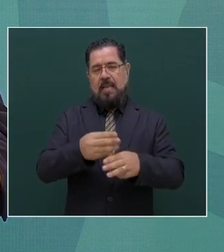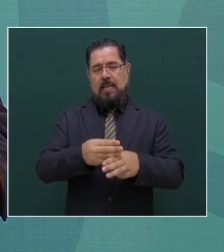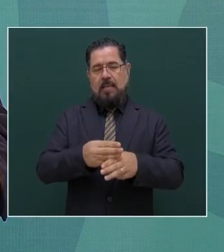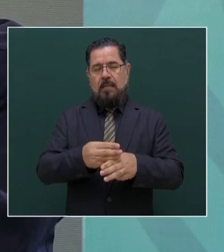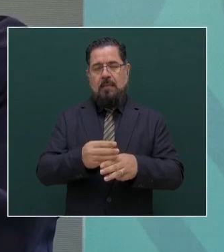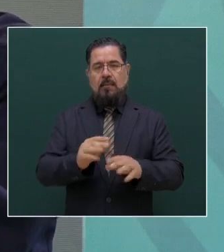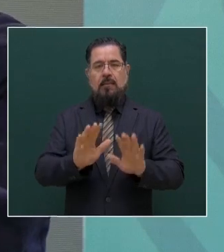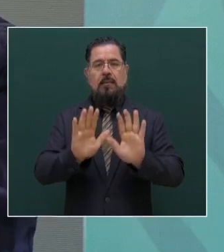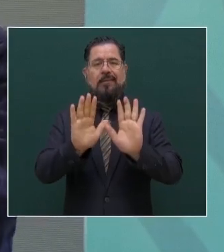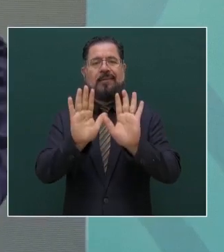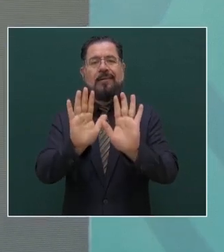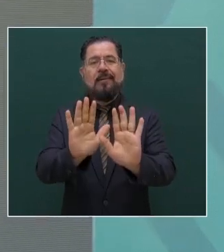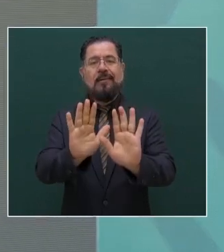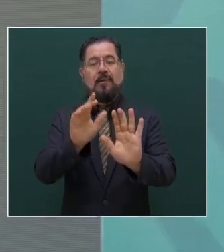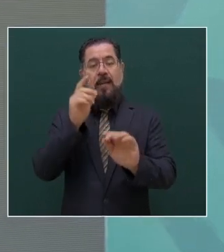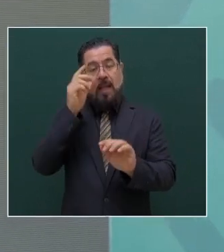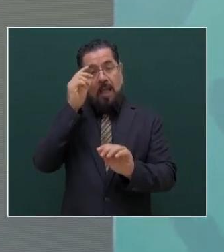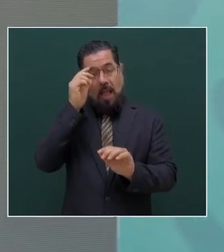van a invertir